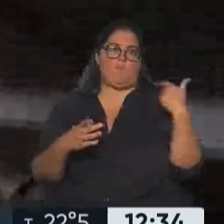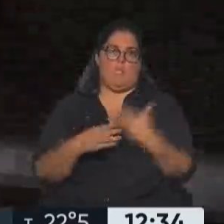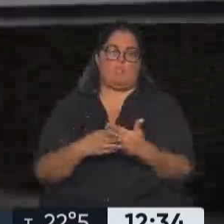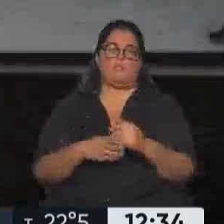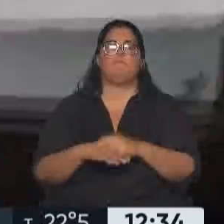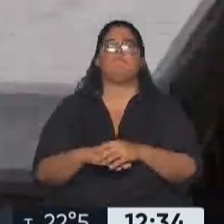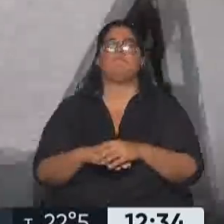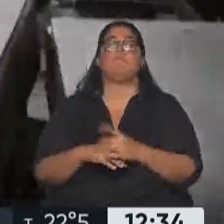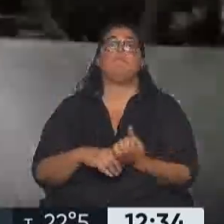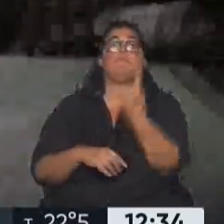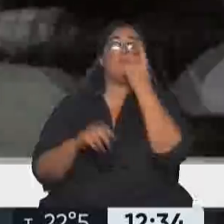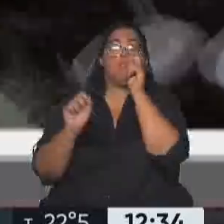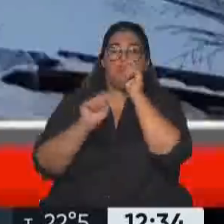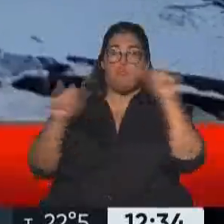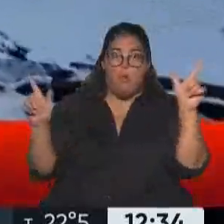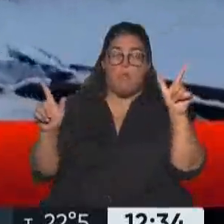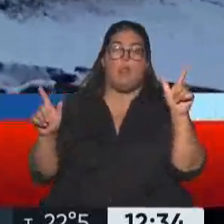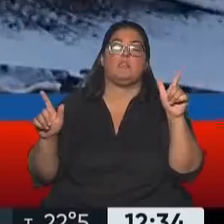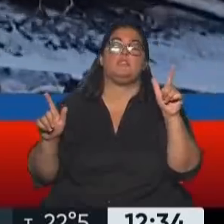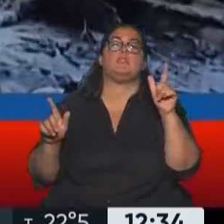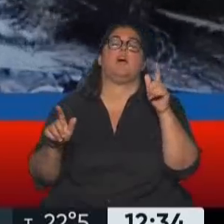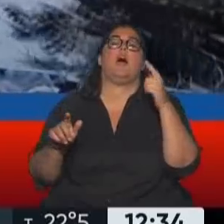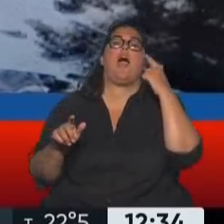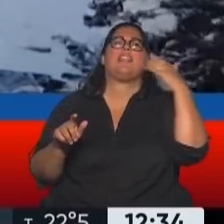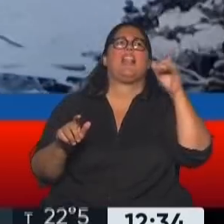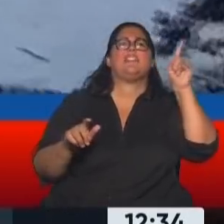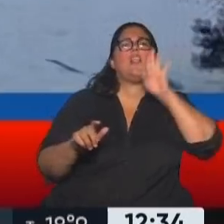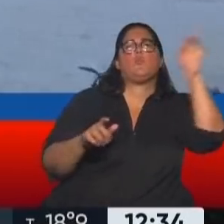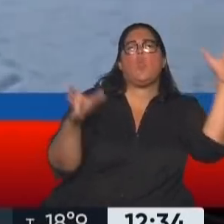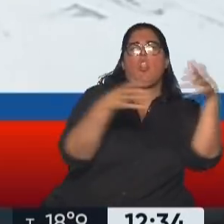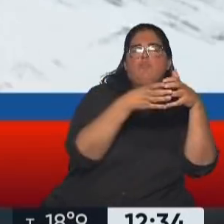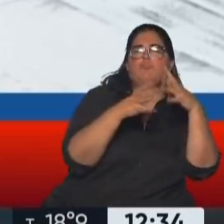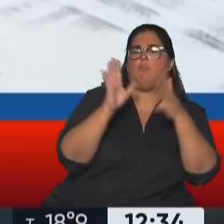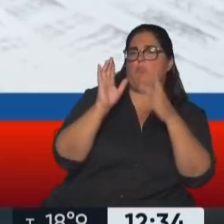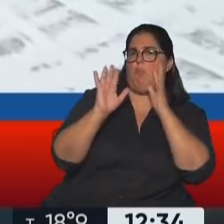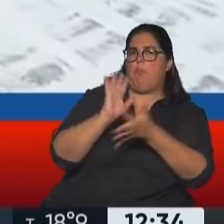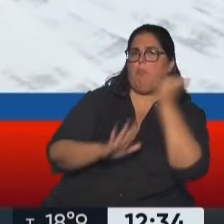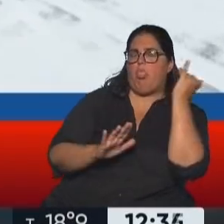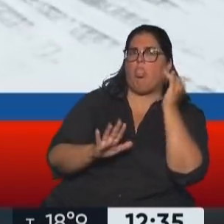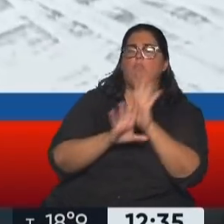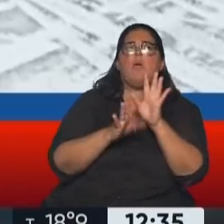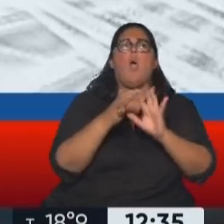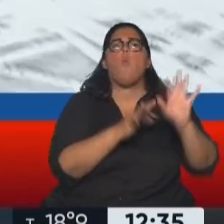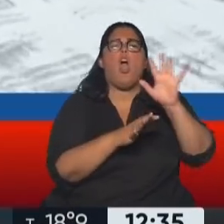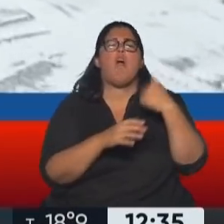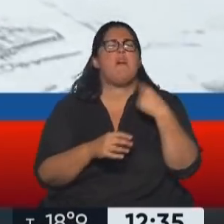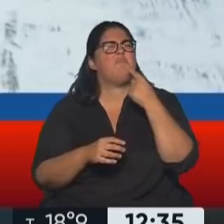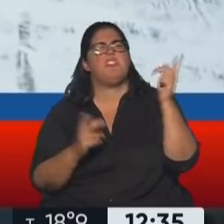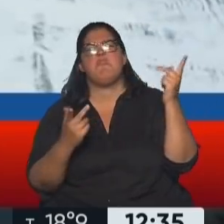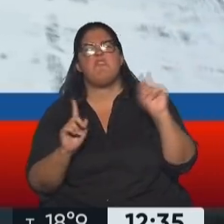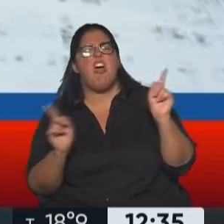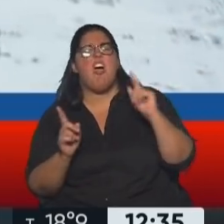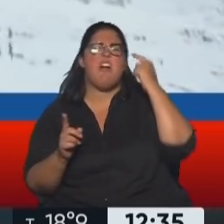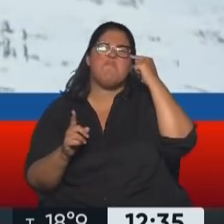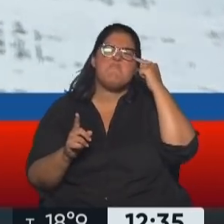fue la primera sorpresa, solo anticipada por la inteligencia estadounidense ante el escepticismo de sus socios europeos que a lo sumo pensaban en